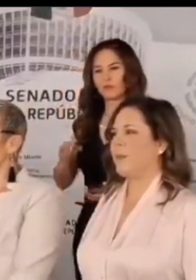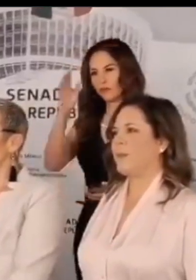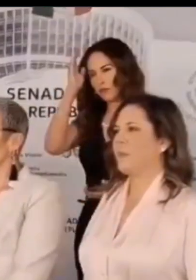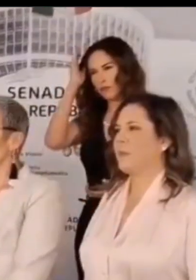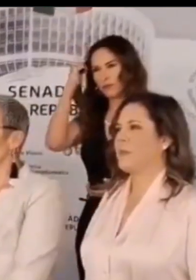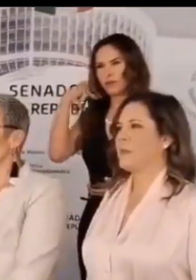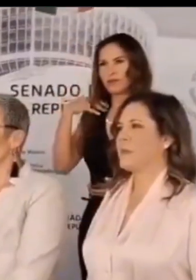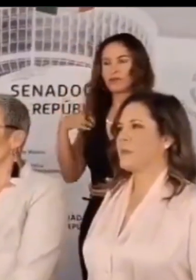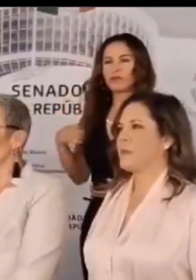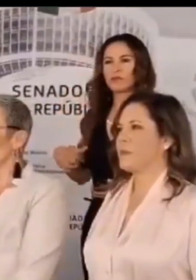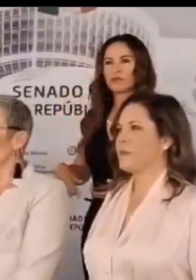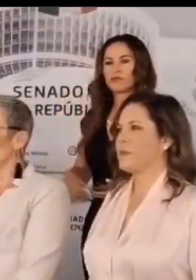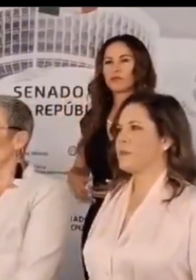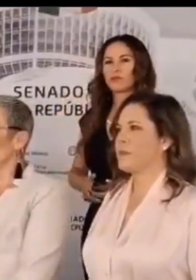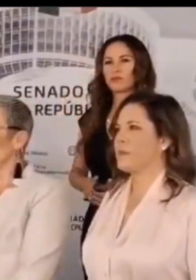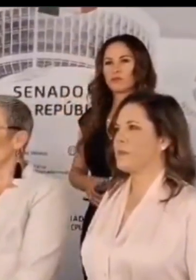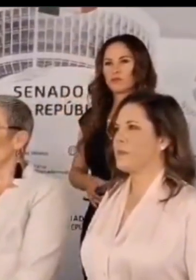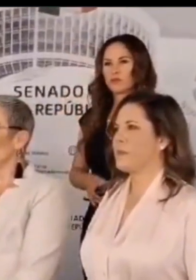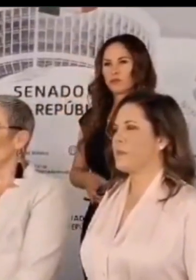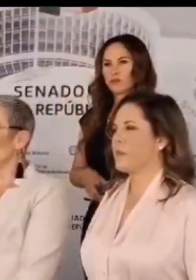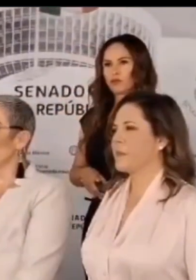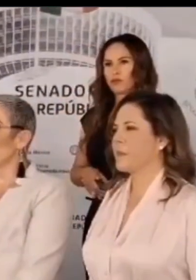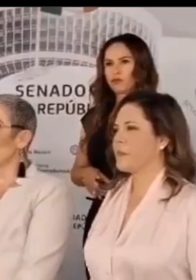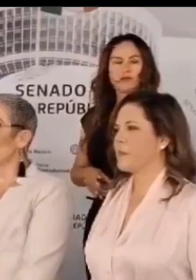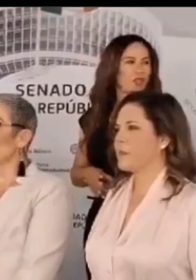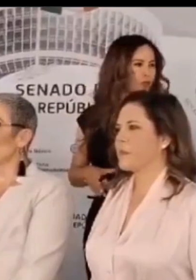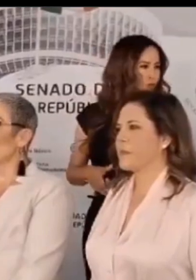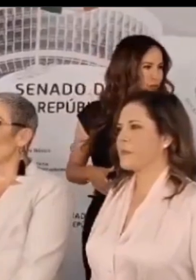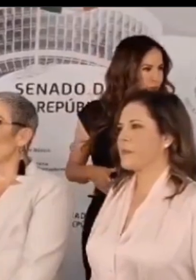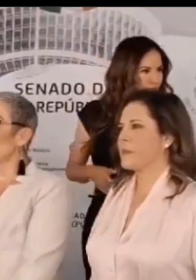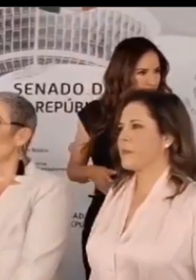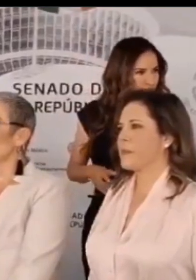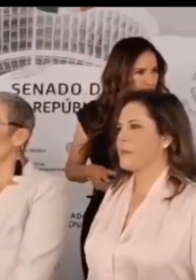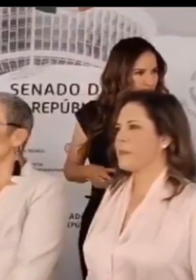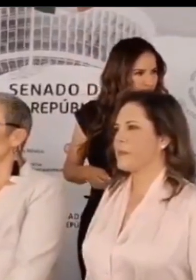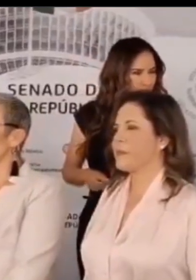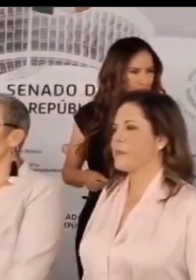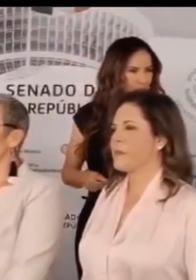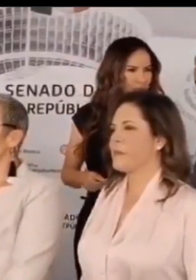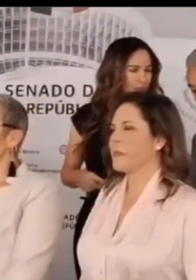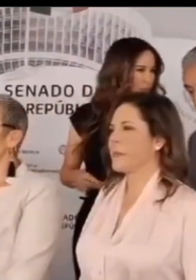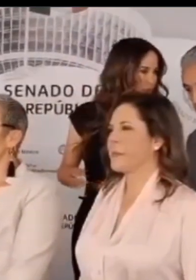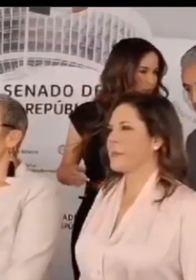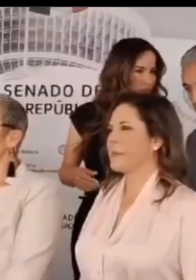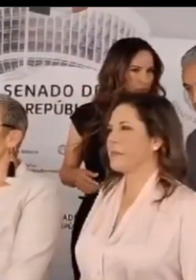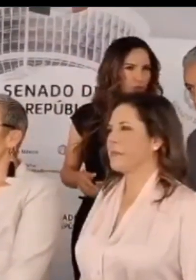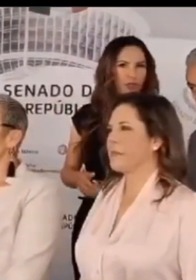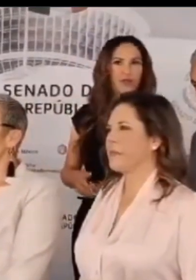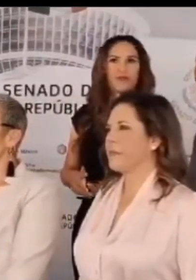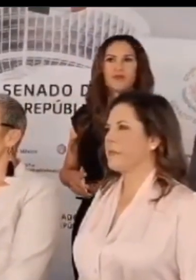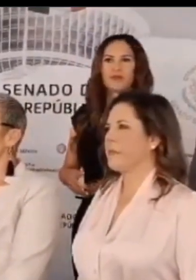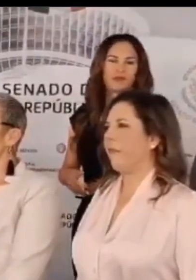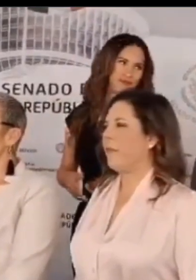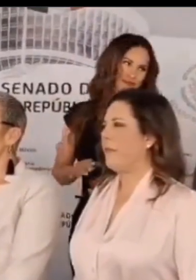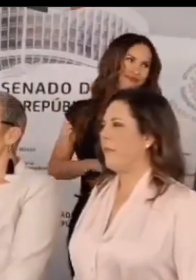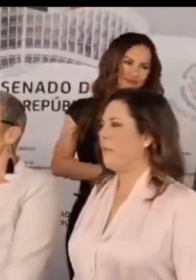de resultar culpable Arturo Saldívar, debe ser inhabilitado de cualquier cargo